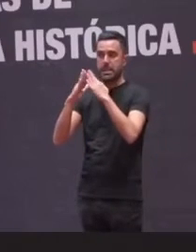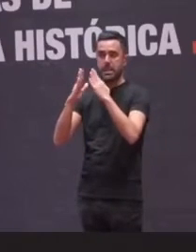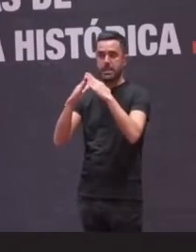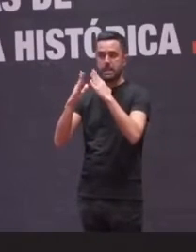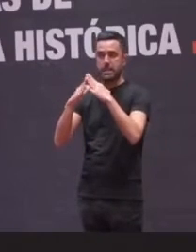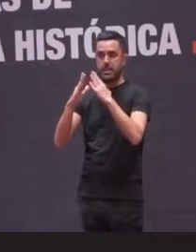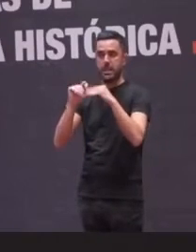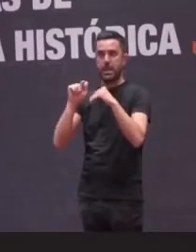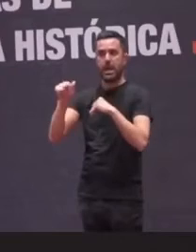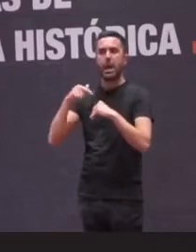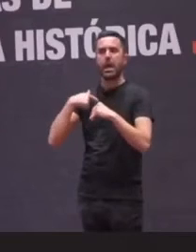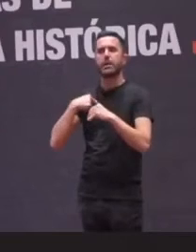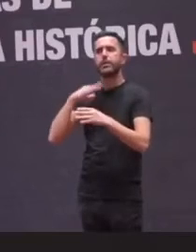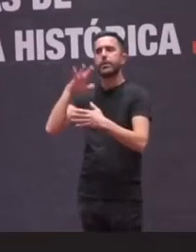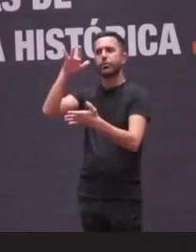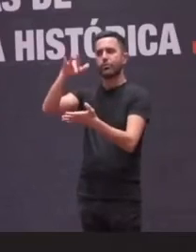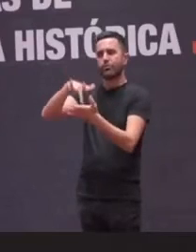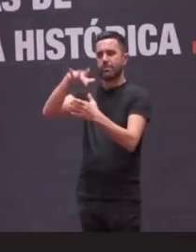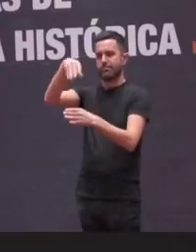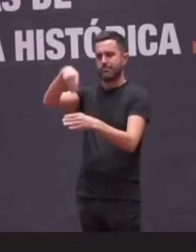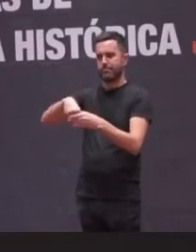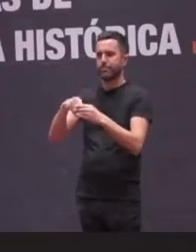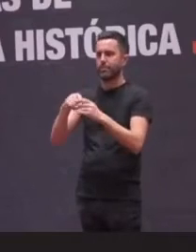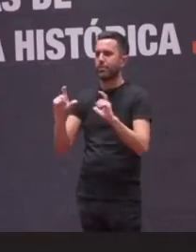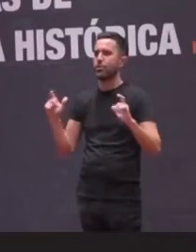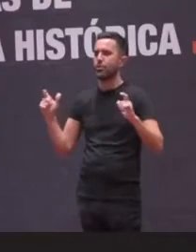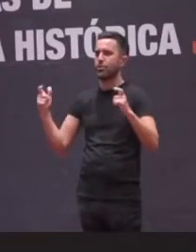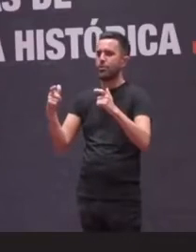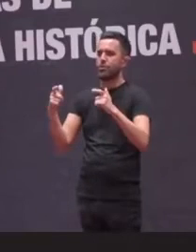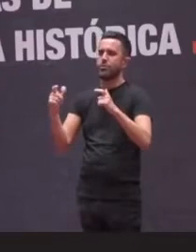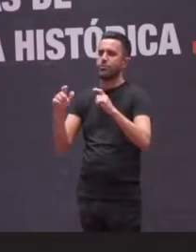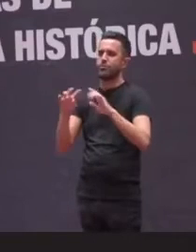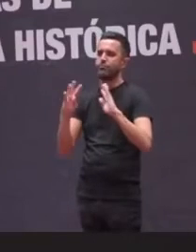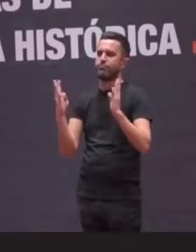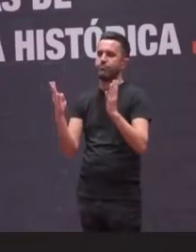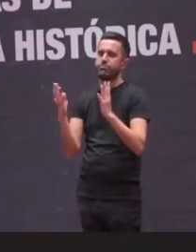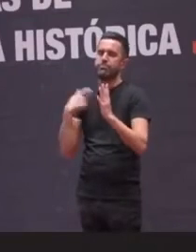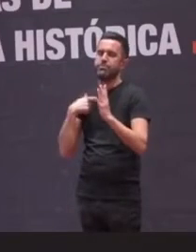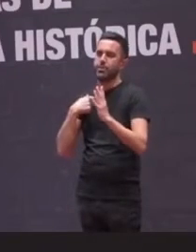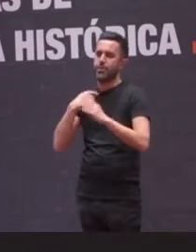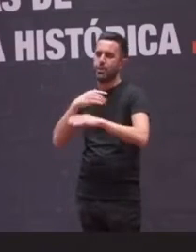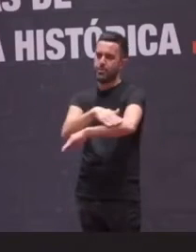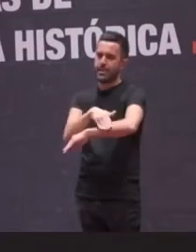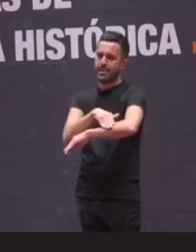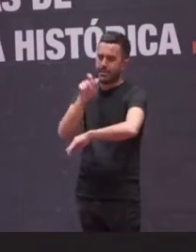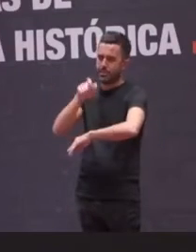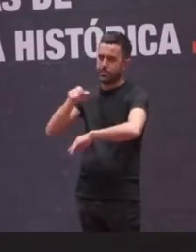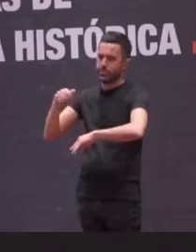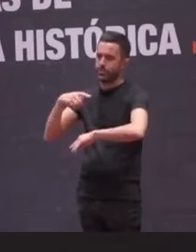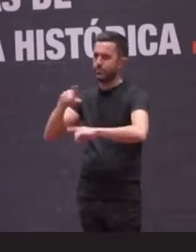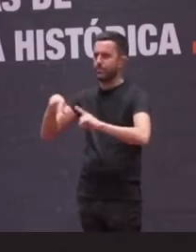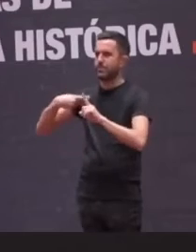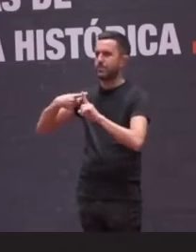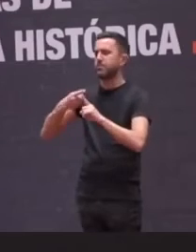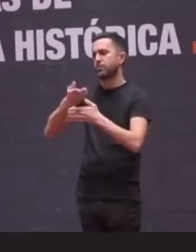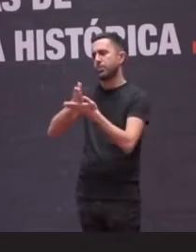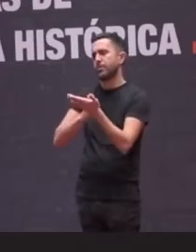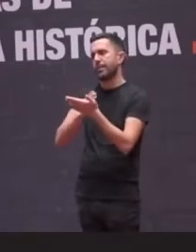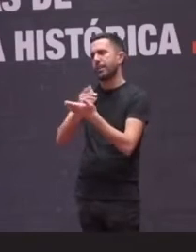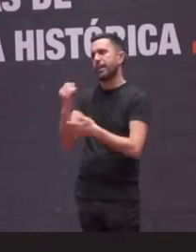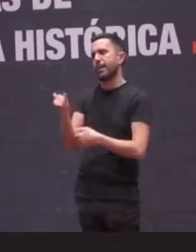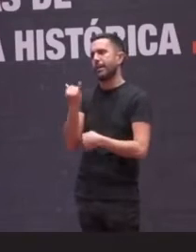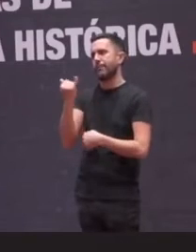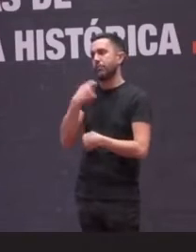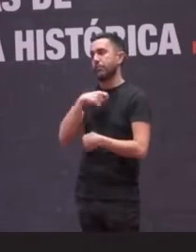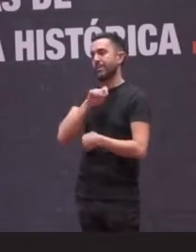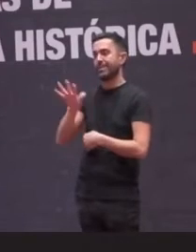Alí se celebraban consellos de ministros, alí se instalaba unha parte da administración da xefatura do Estado. E, polo tanto, quen ocupou aquilo é o